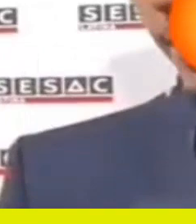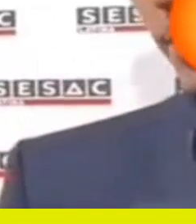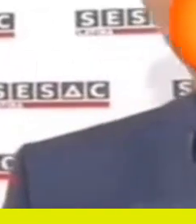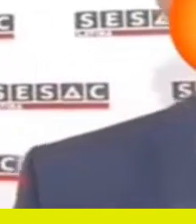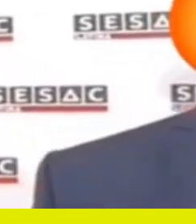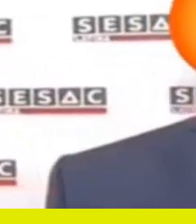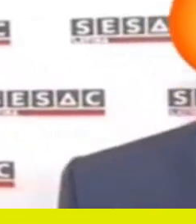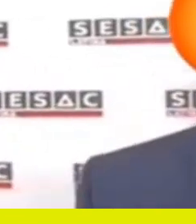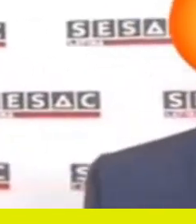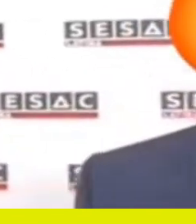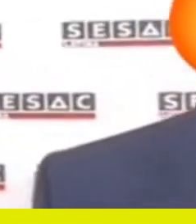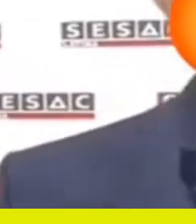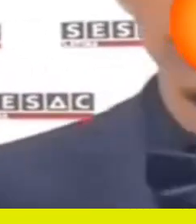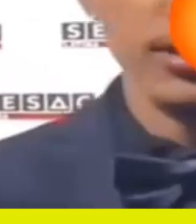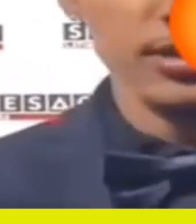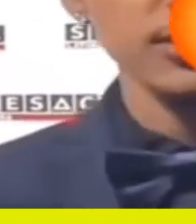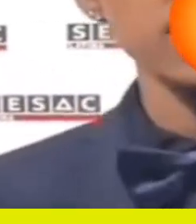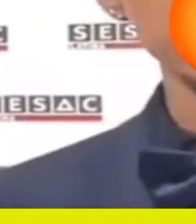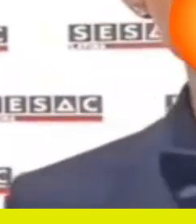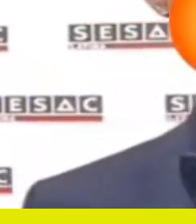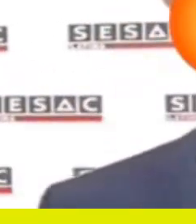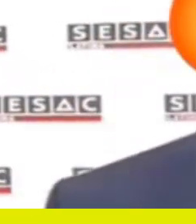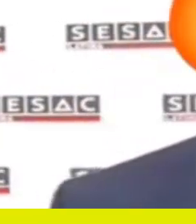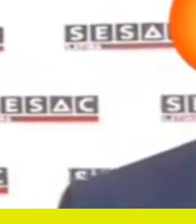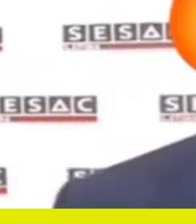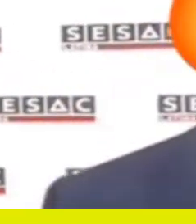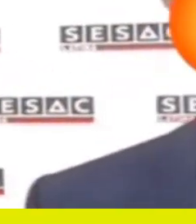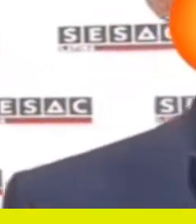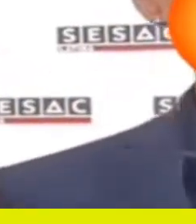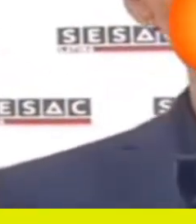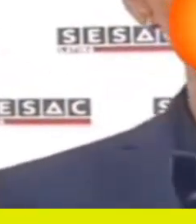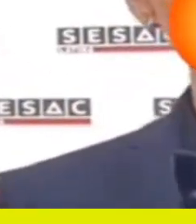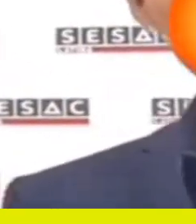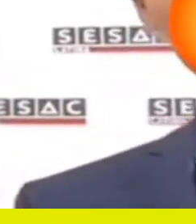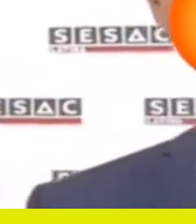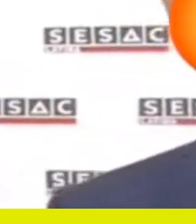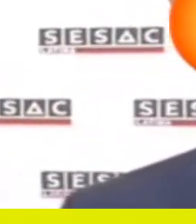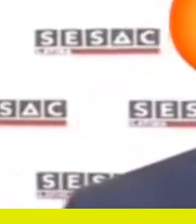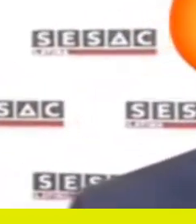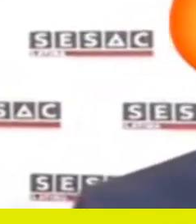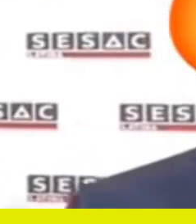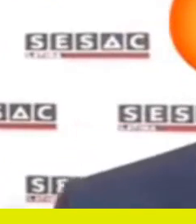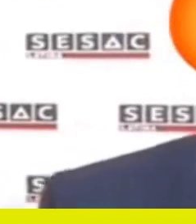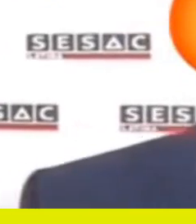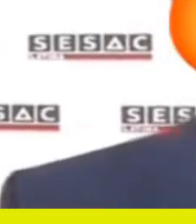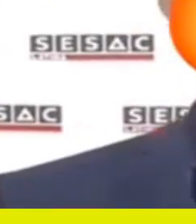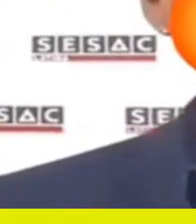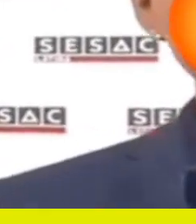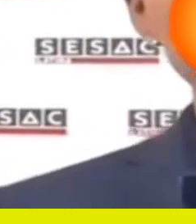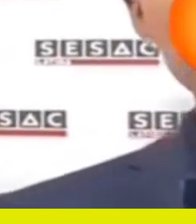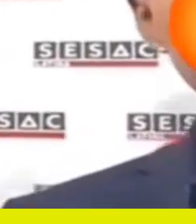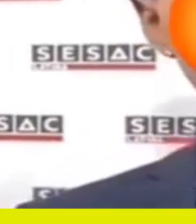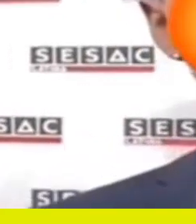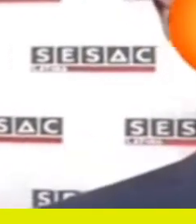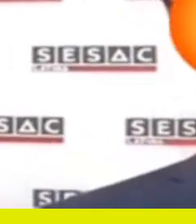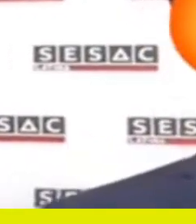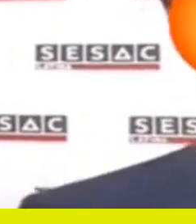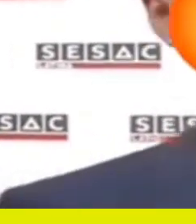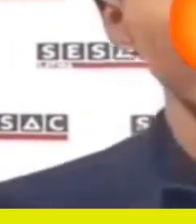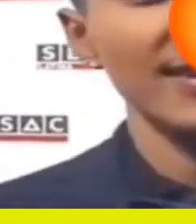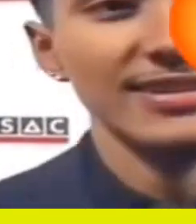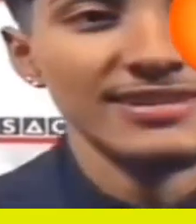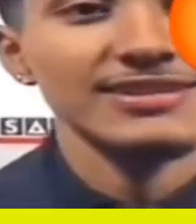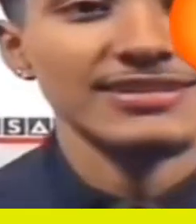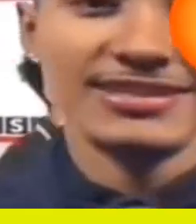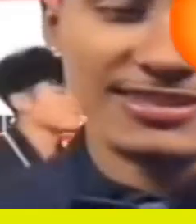El presidente pide perdonar a los jóvenes y los invita al Zócalo. Así inició la